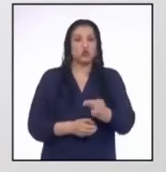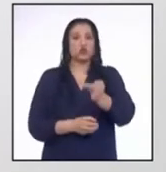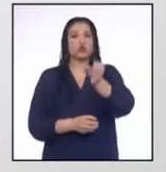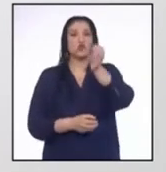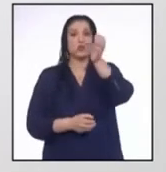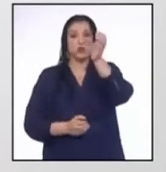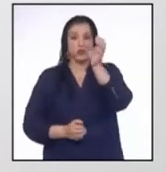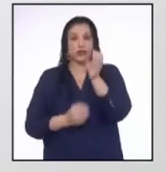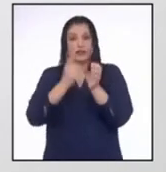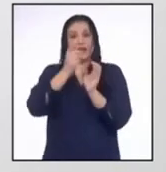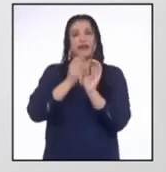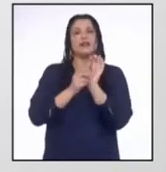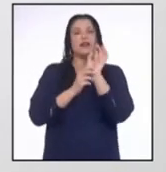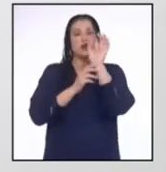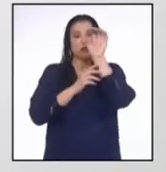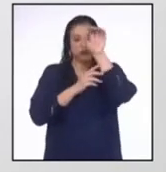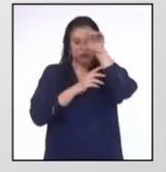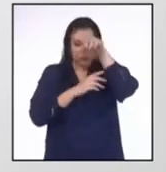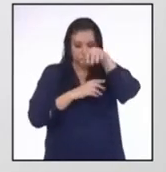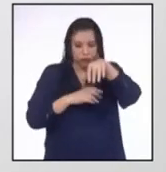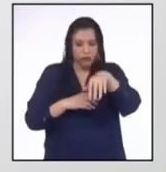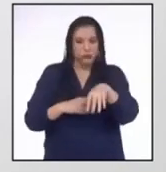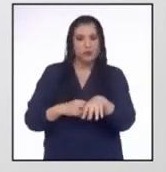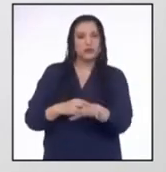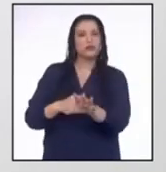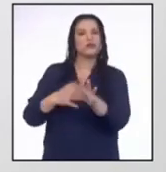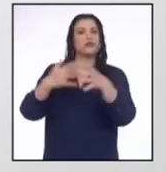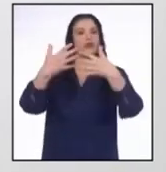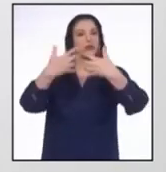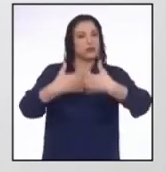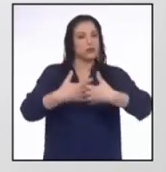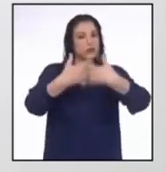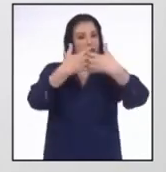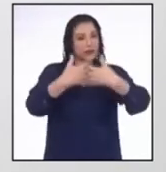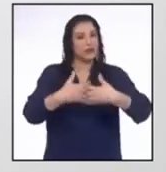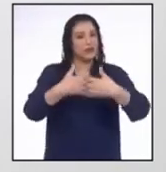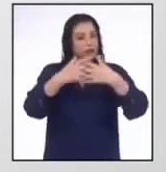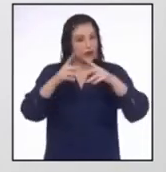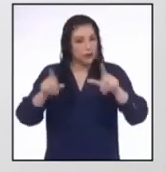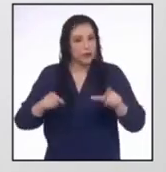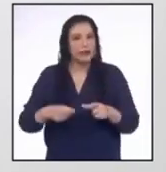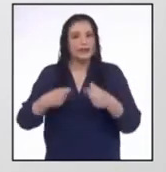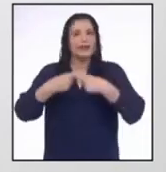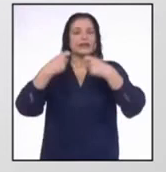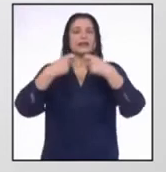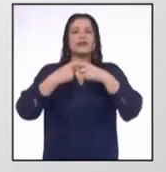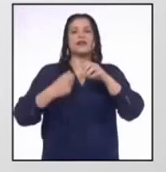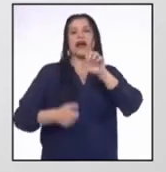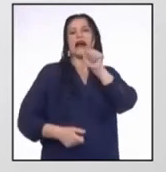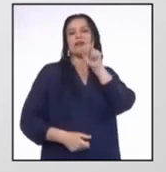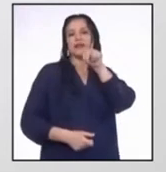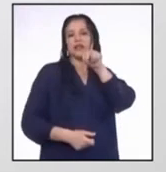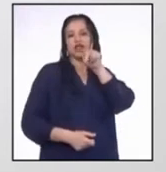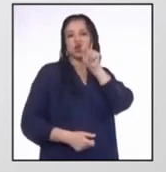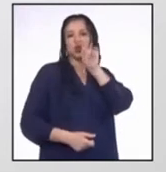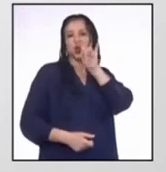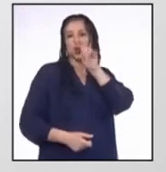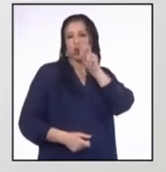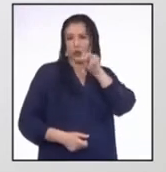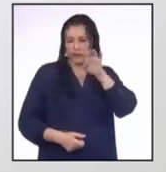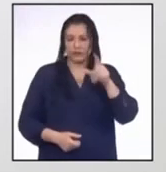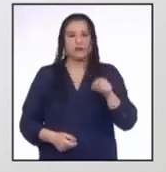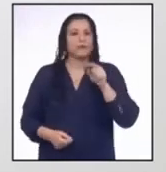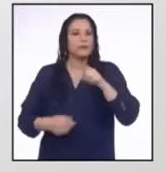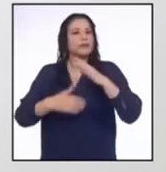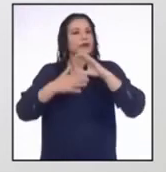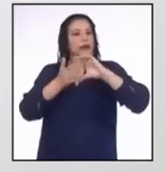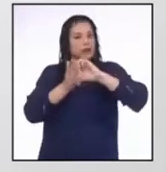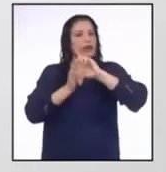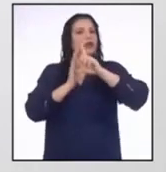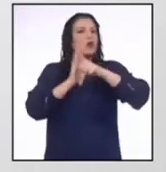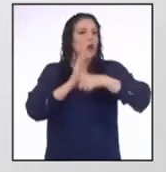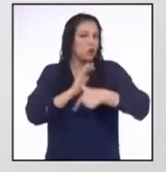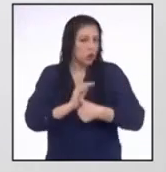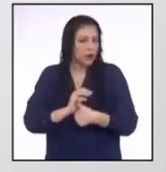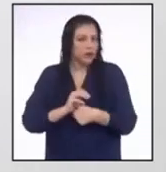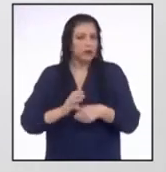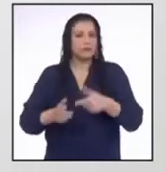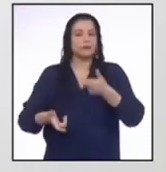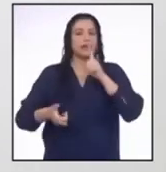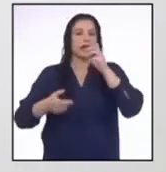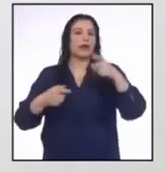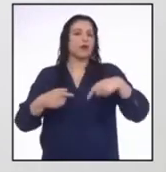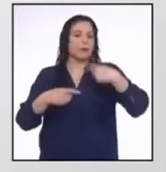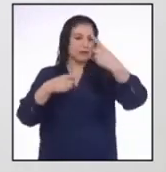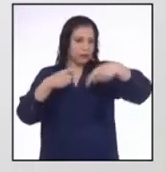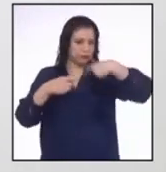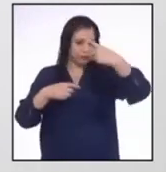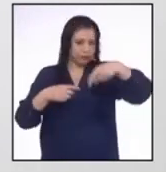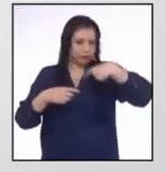desde allí cae a las turbinas de la central hidroeléctrica Santiago Antunes de Mayolo. Después el agua pasa al rotor